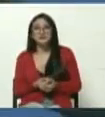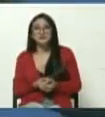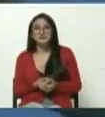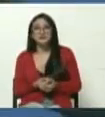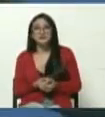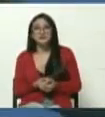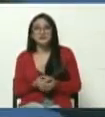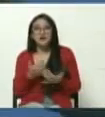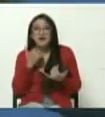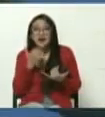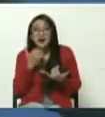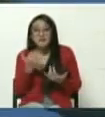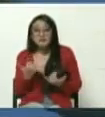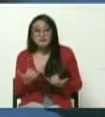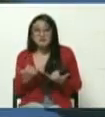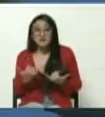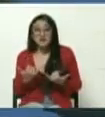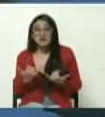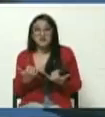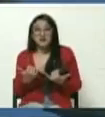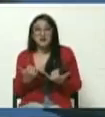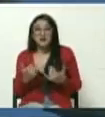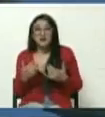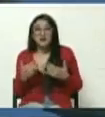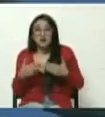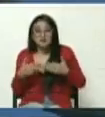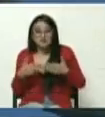estamos recién apenas destapando